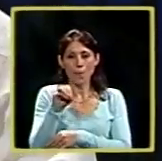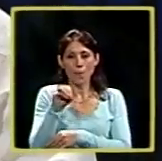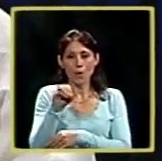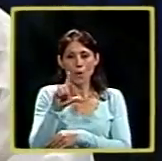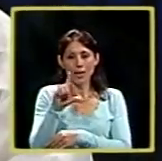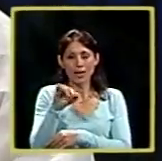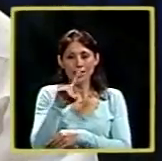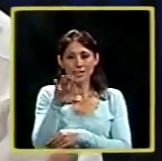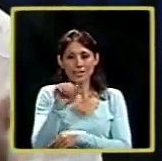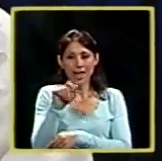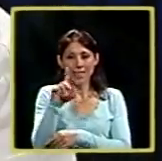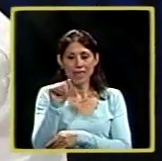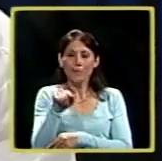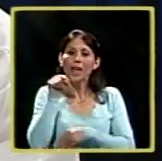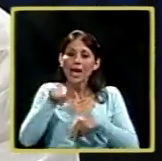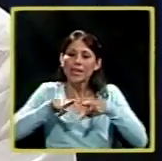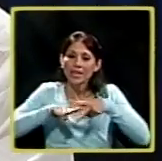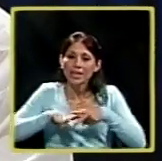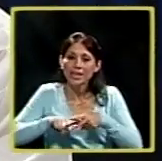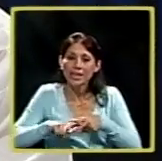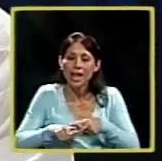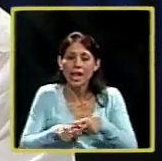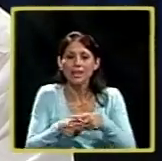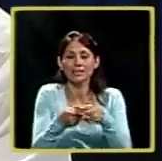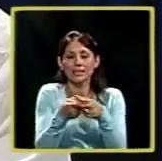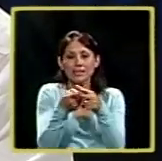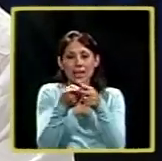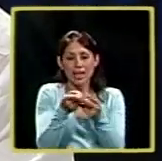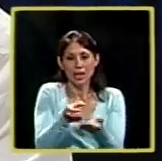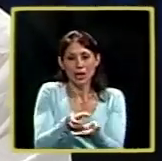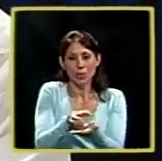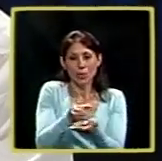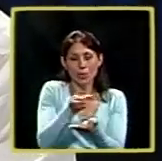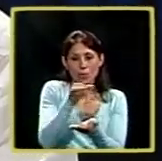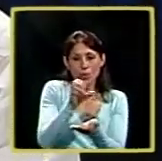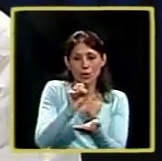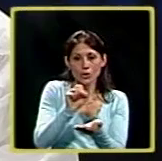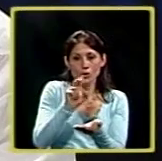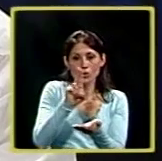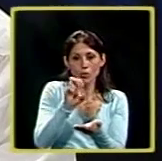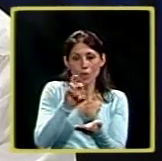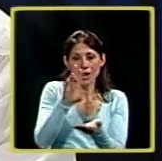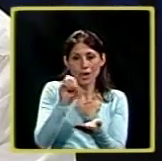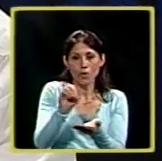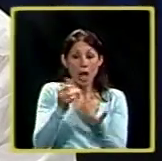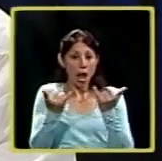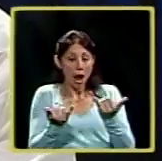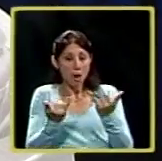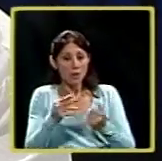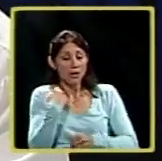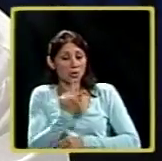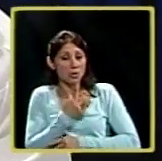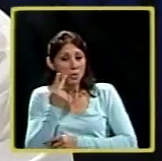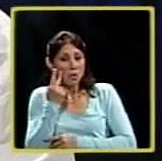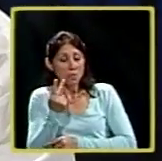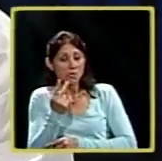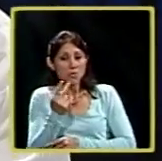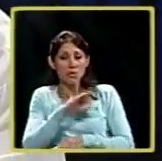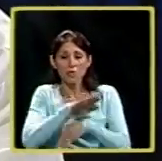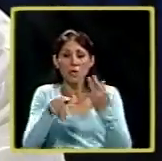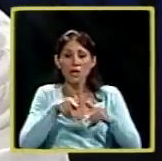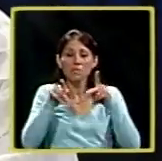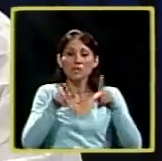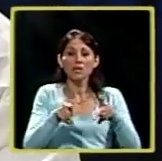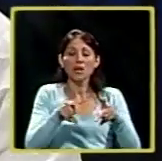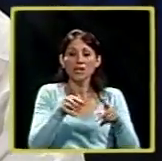solución electrolítica, y hoy en día uno ve a los nietos o a la gente cómo abre la refrigeradora y saca un fresco